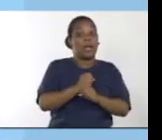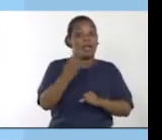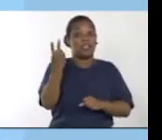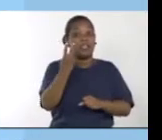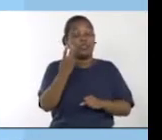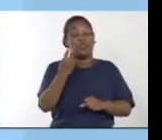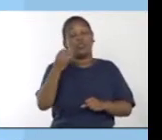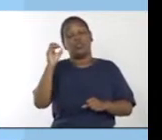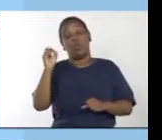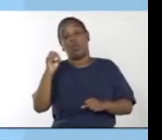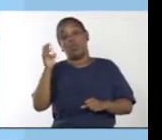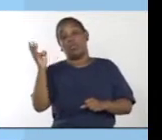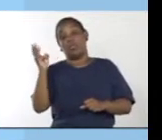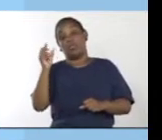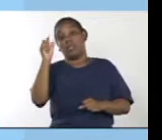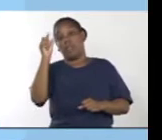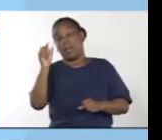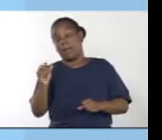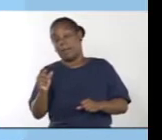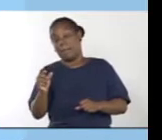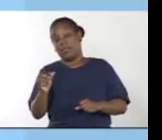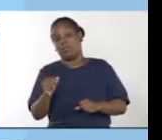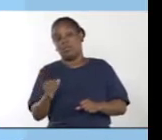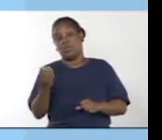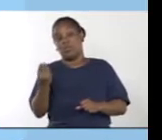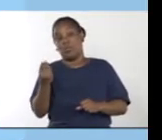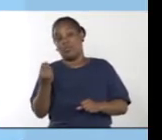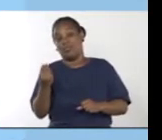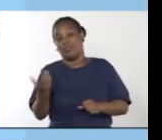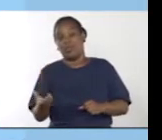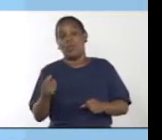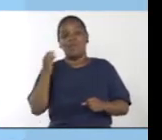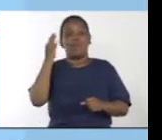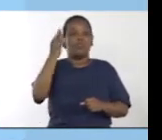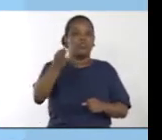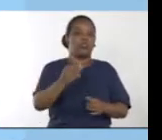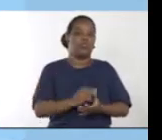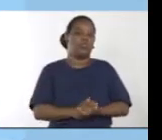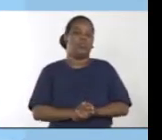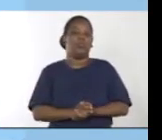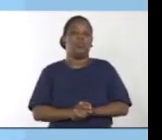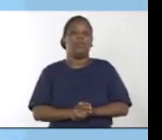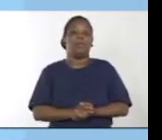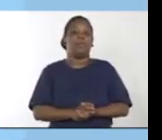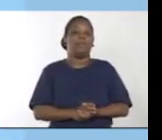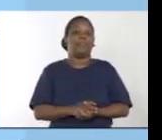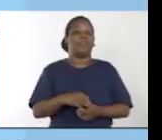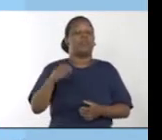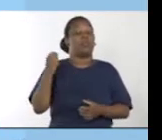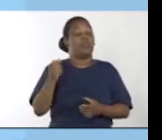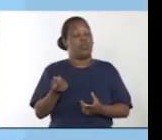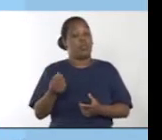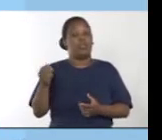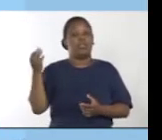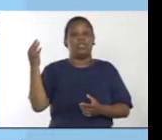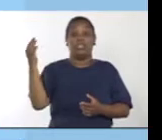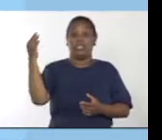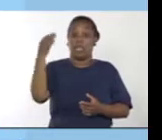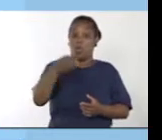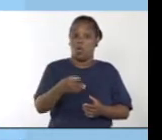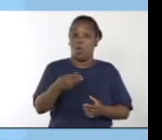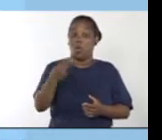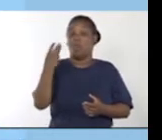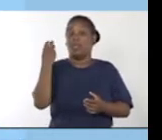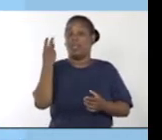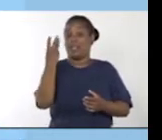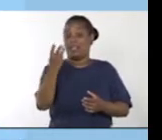Apagarán segunda o tercera personas del plural en futuro. En tanto, llegó está en